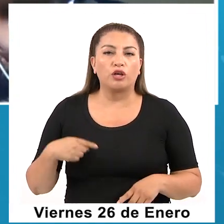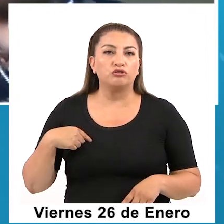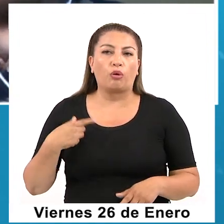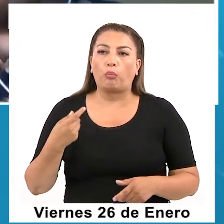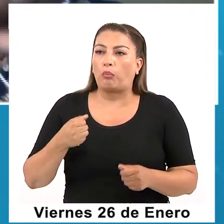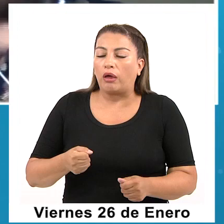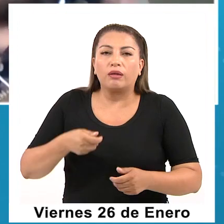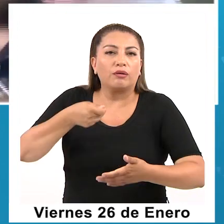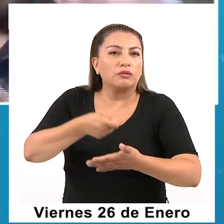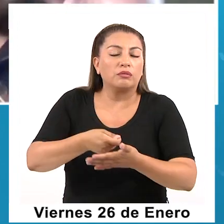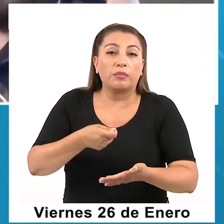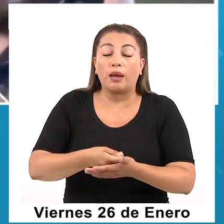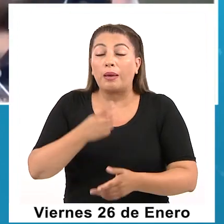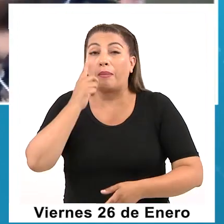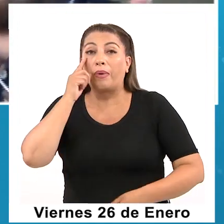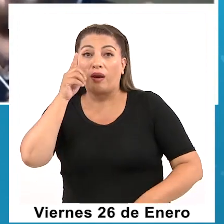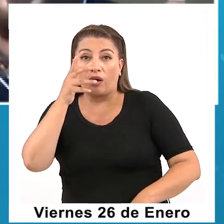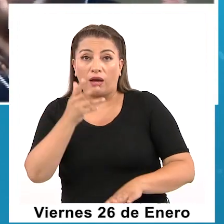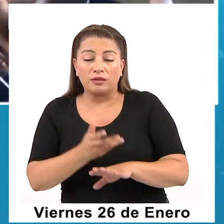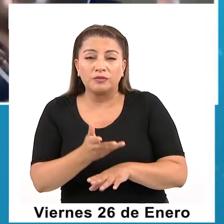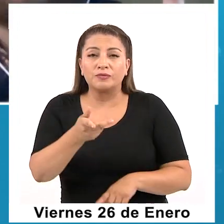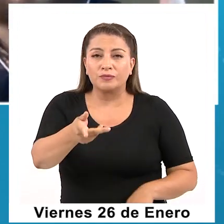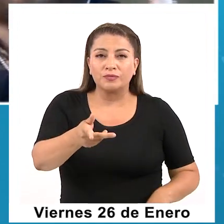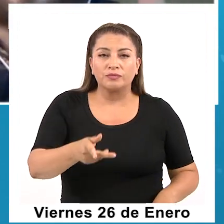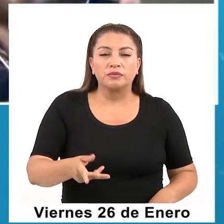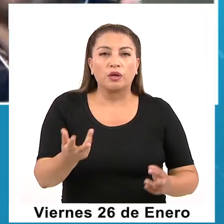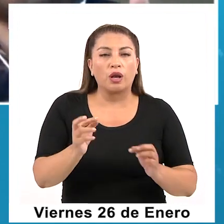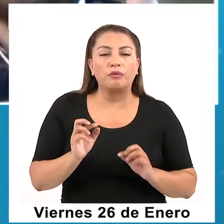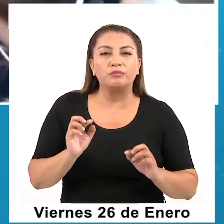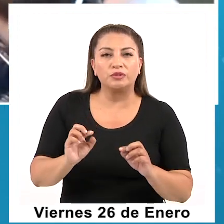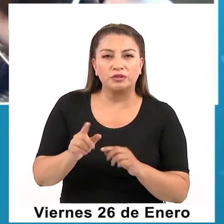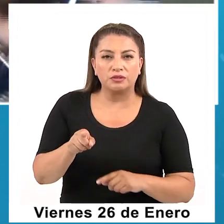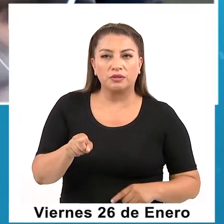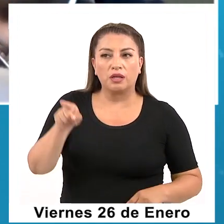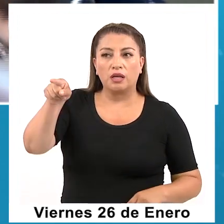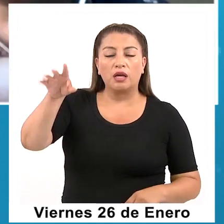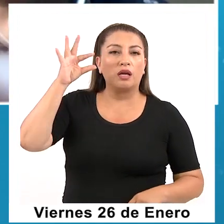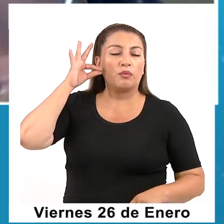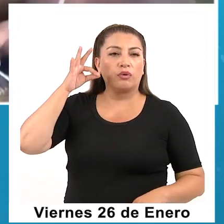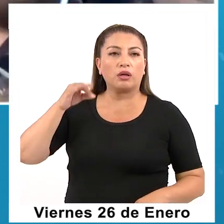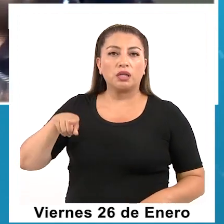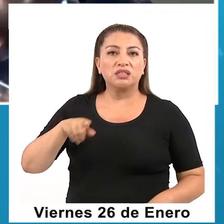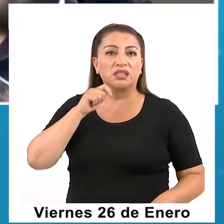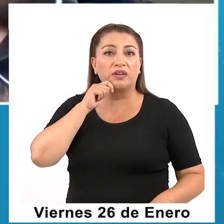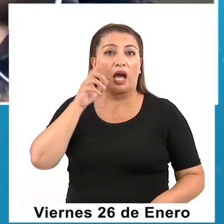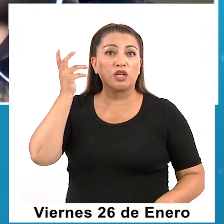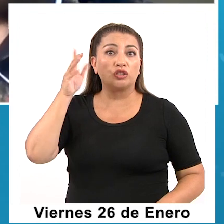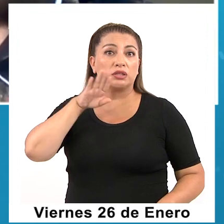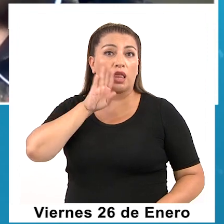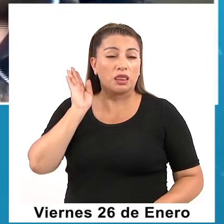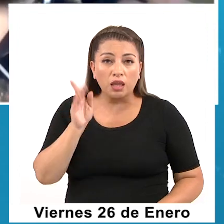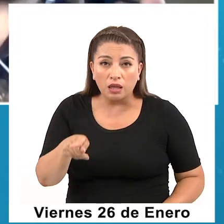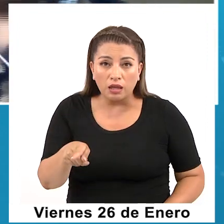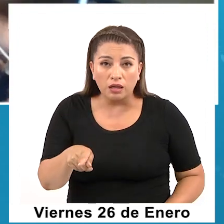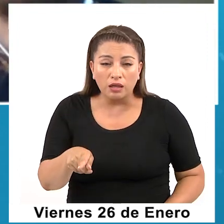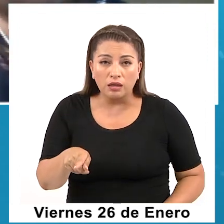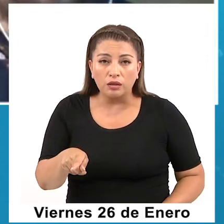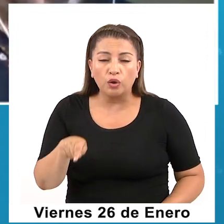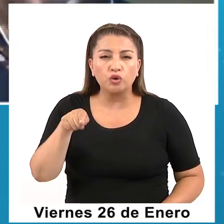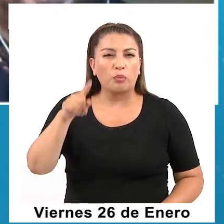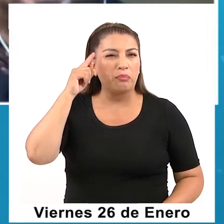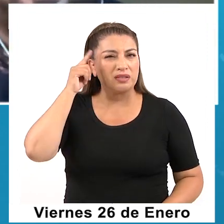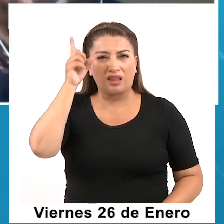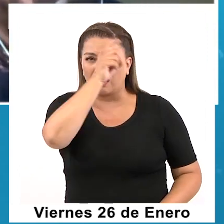o lo que significa. Sin embargo, existe, Paola, la posibilidad que ella salga inocente del caso o lo ves